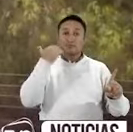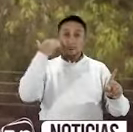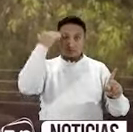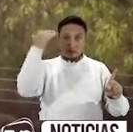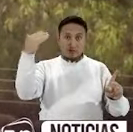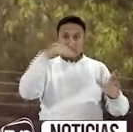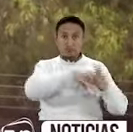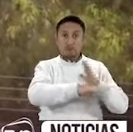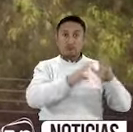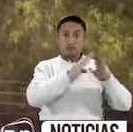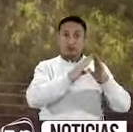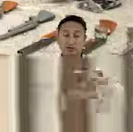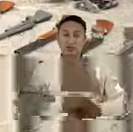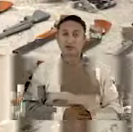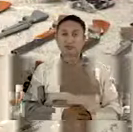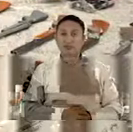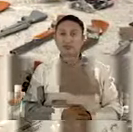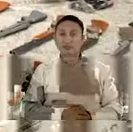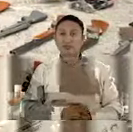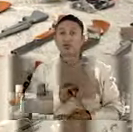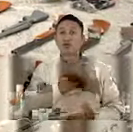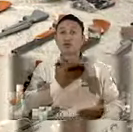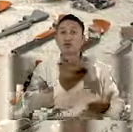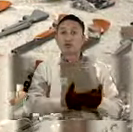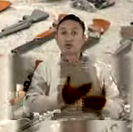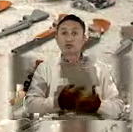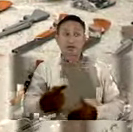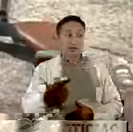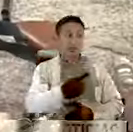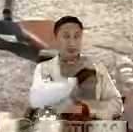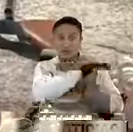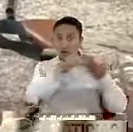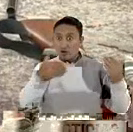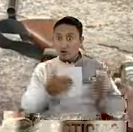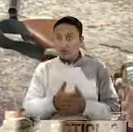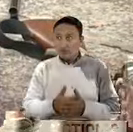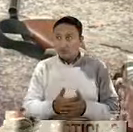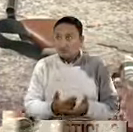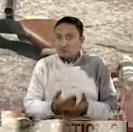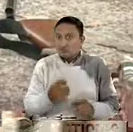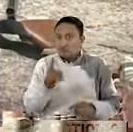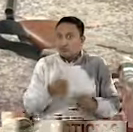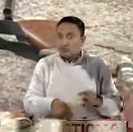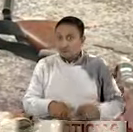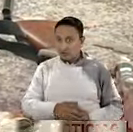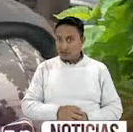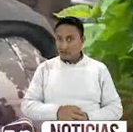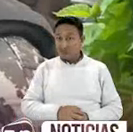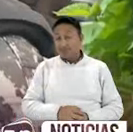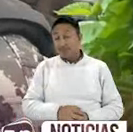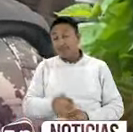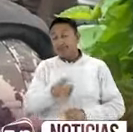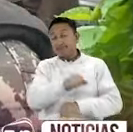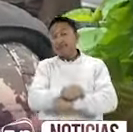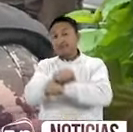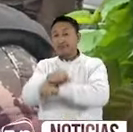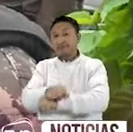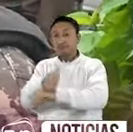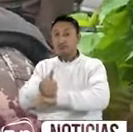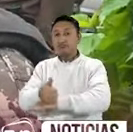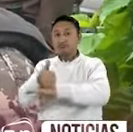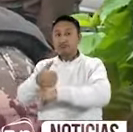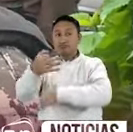se encontraba en la vivienda. No pudo justificar todo el material bélico que se halló en la bodega, por lo que fue puesto a órdenes de